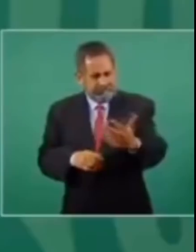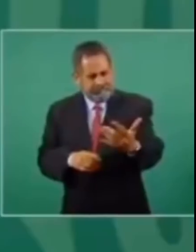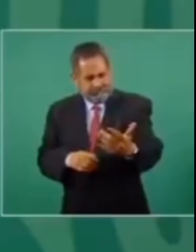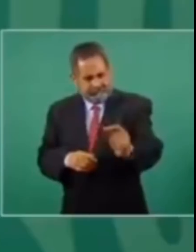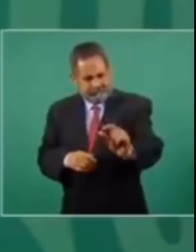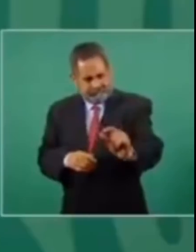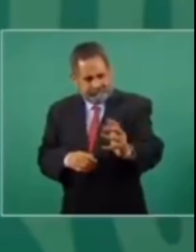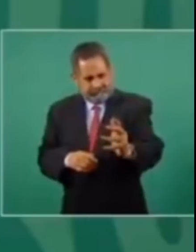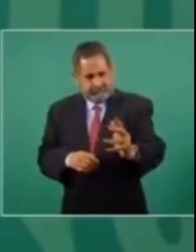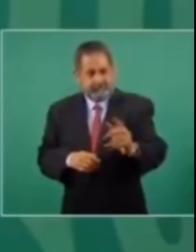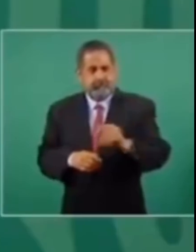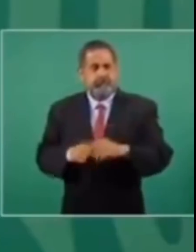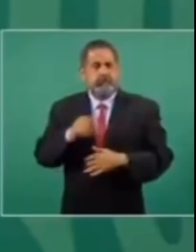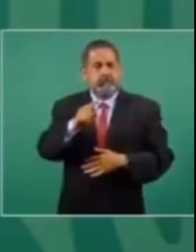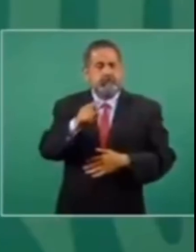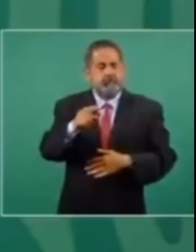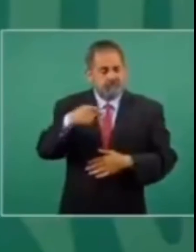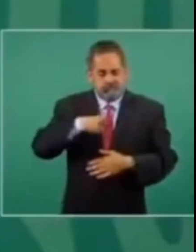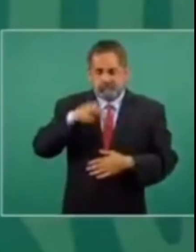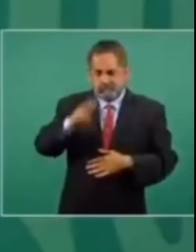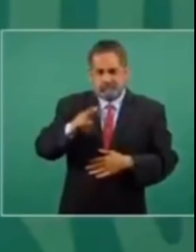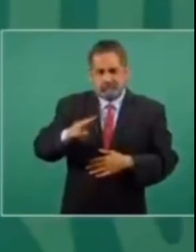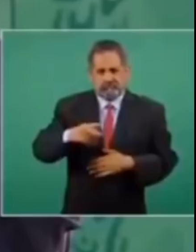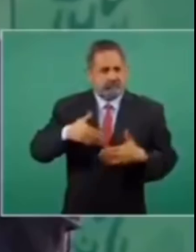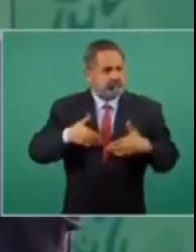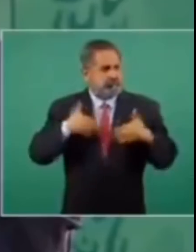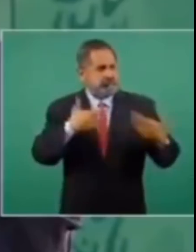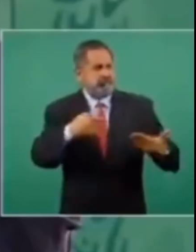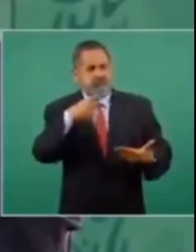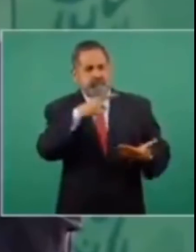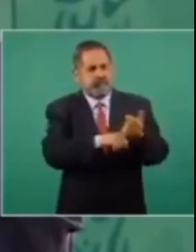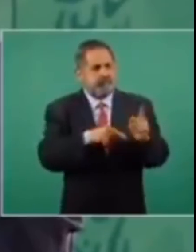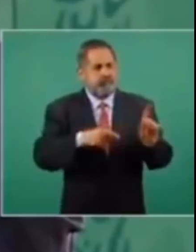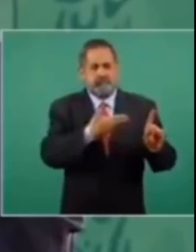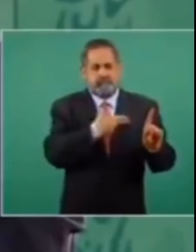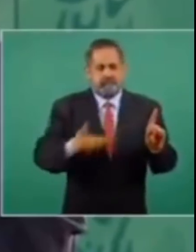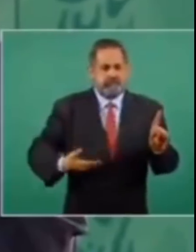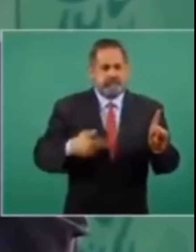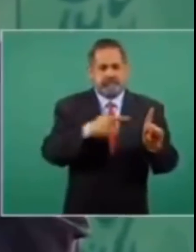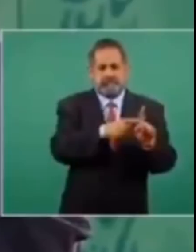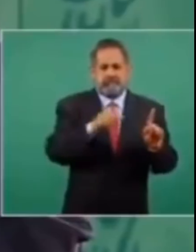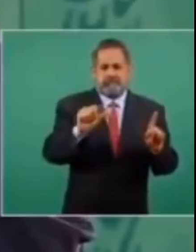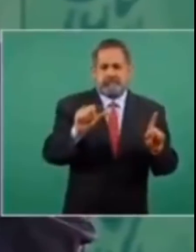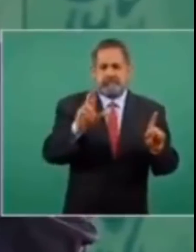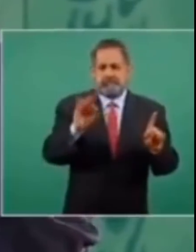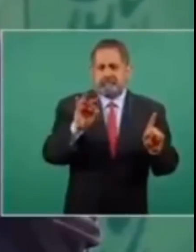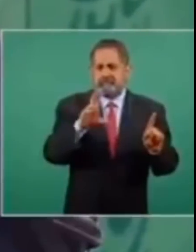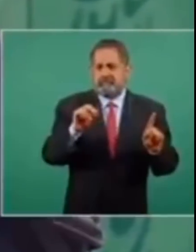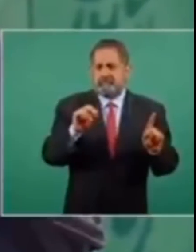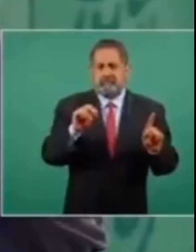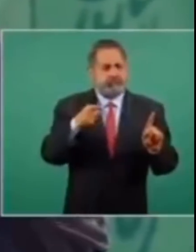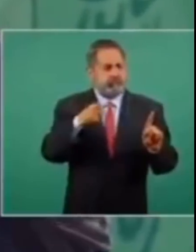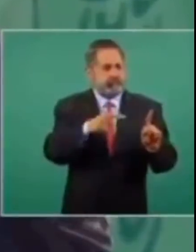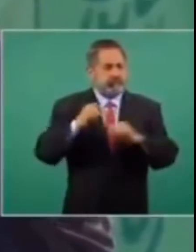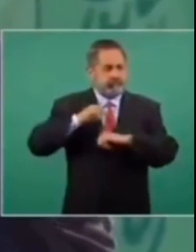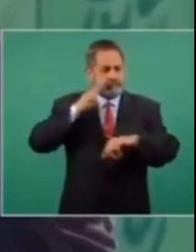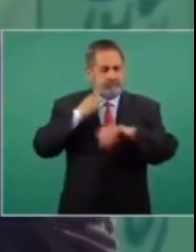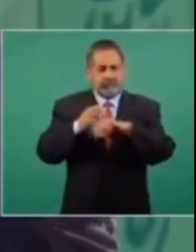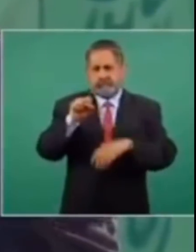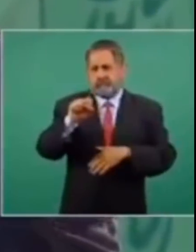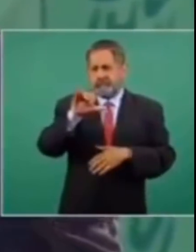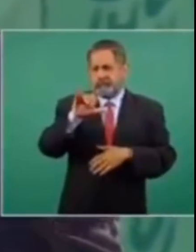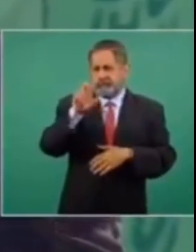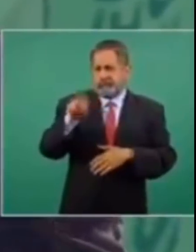le tengo confianza era presidente de la suprema corte de justicia de la